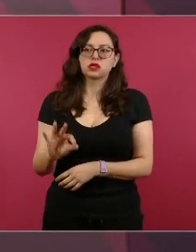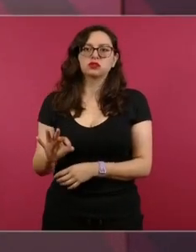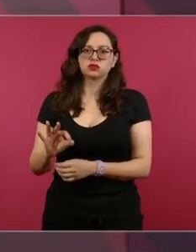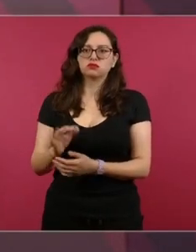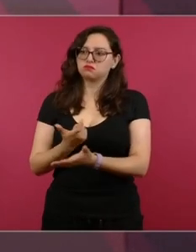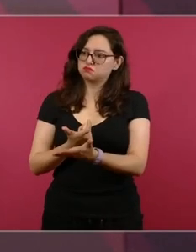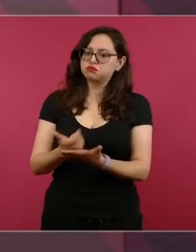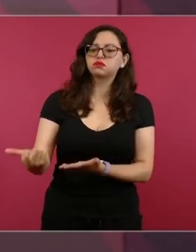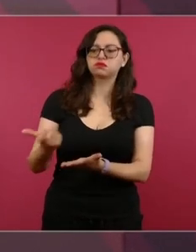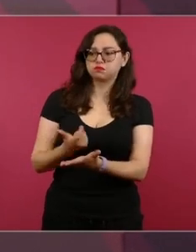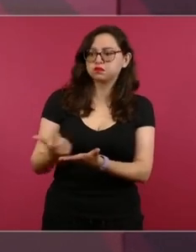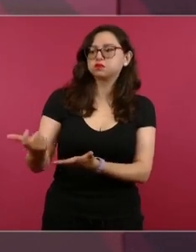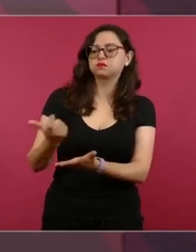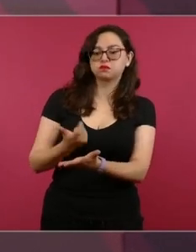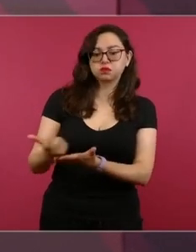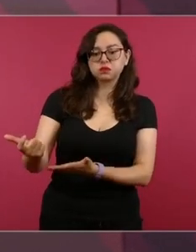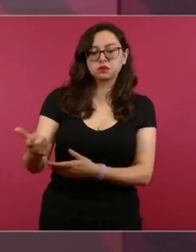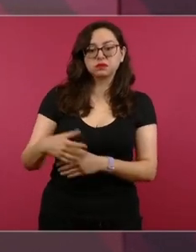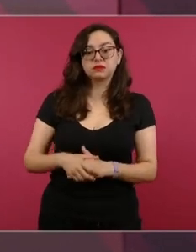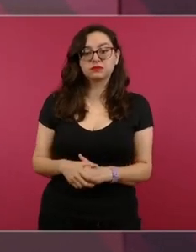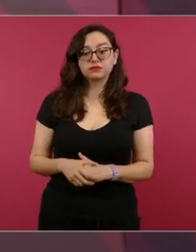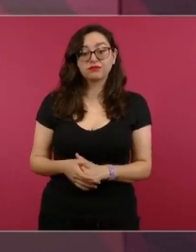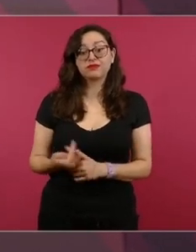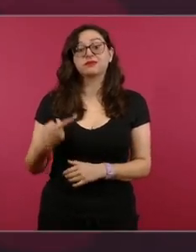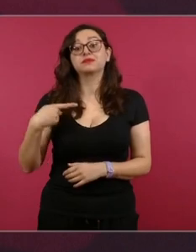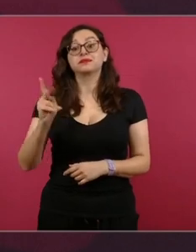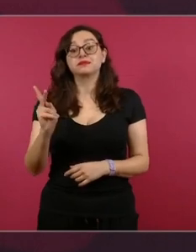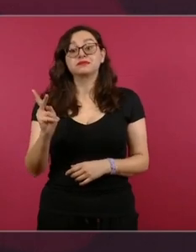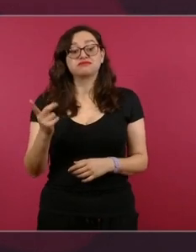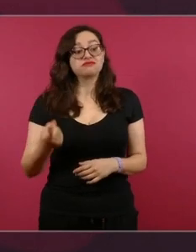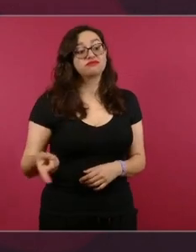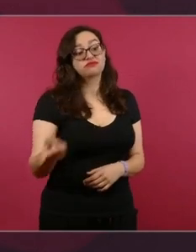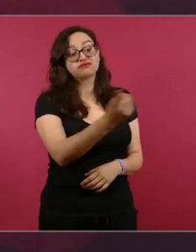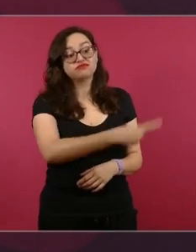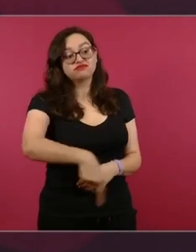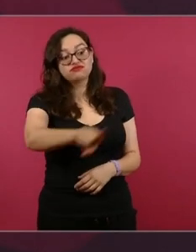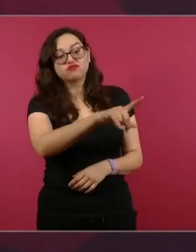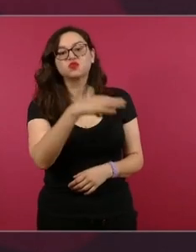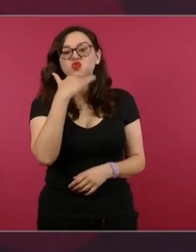nuestros adversarios conservadores, corruptos y sus voceros?